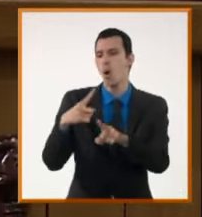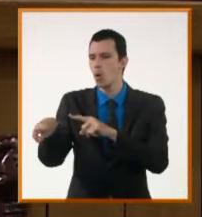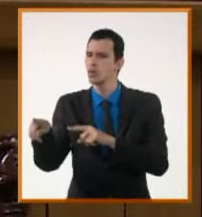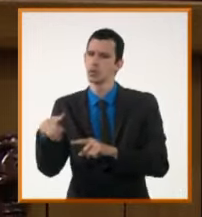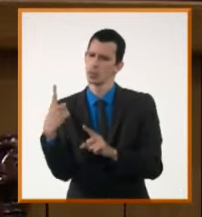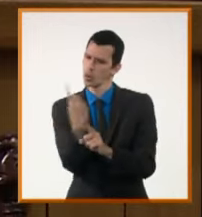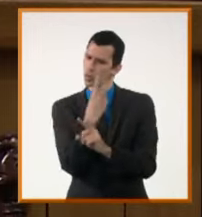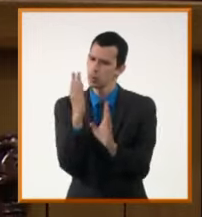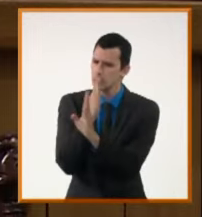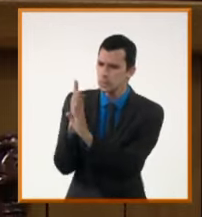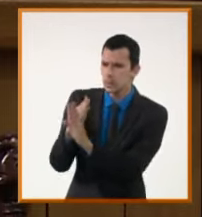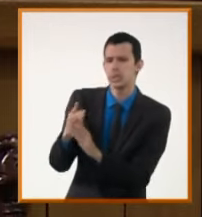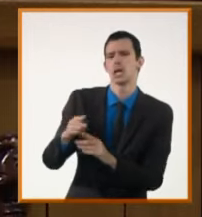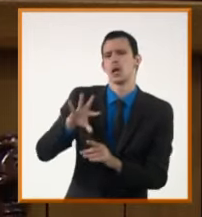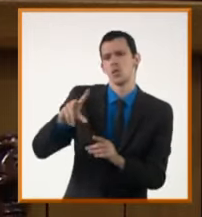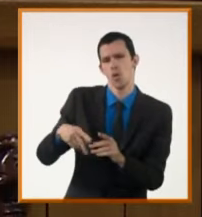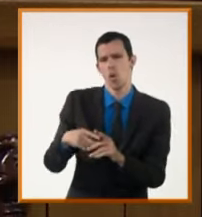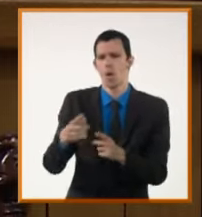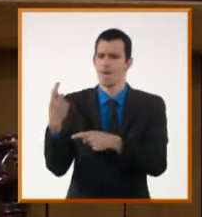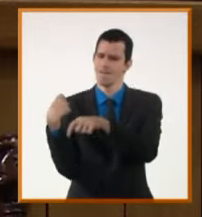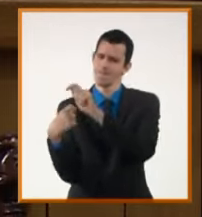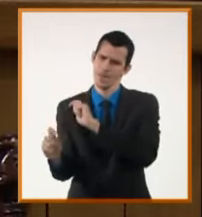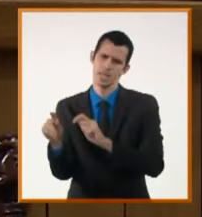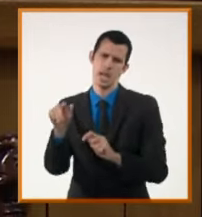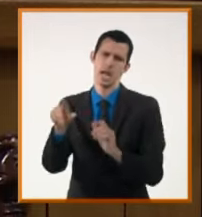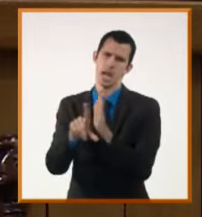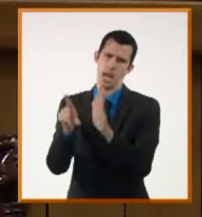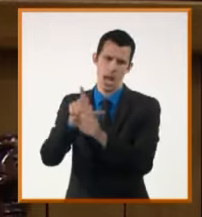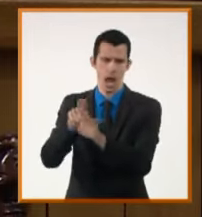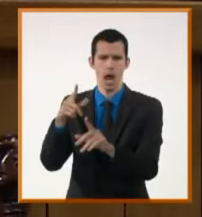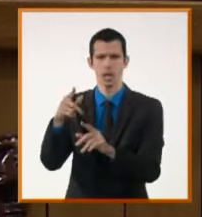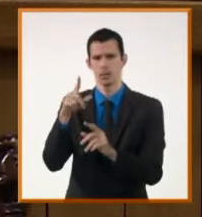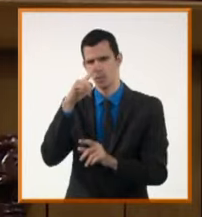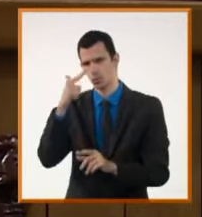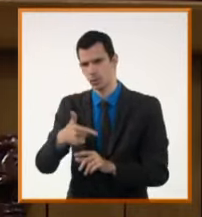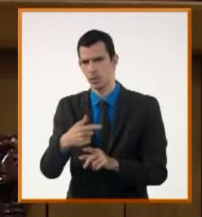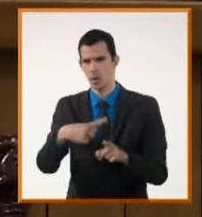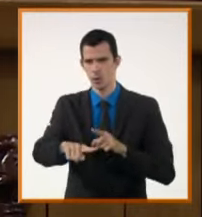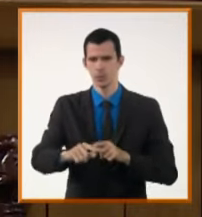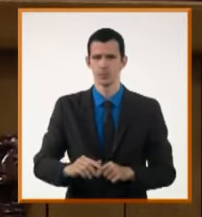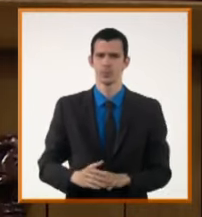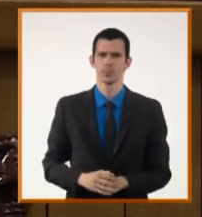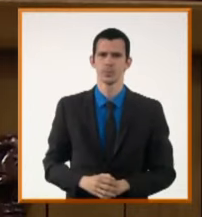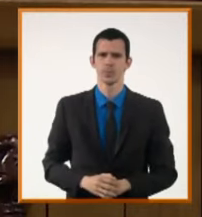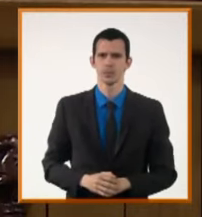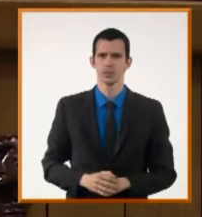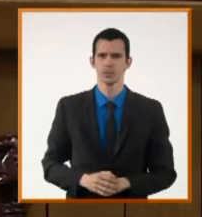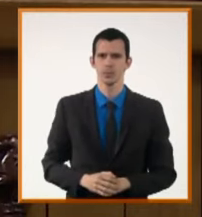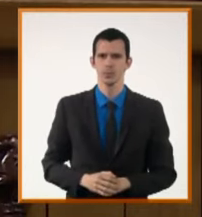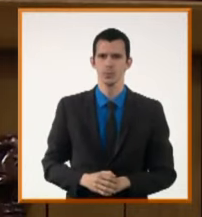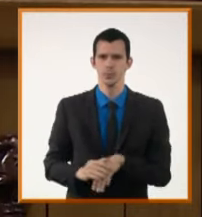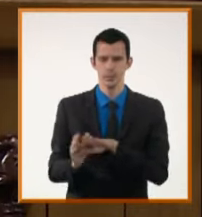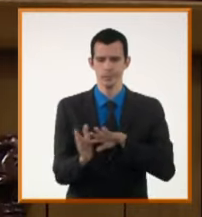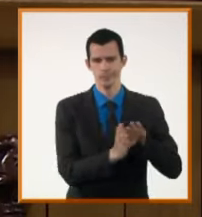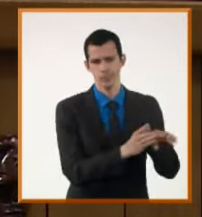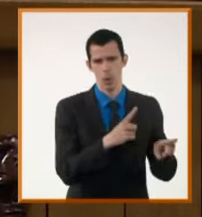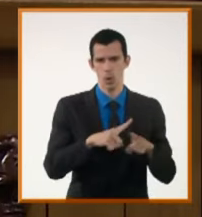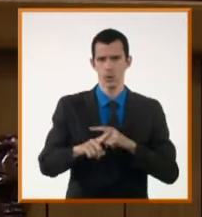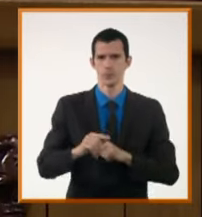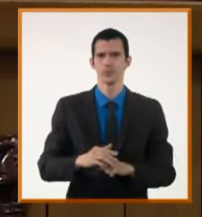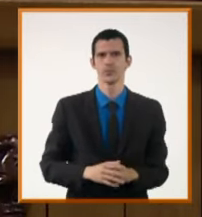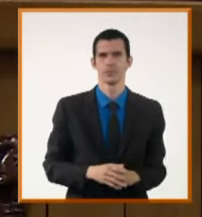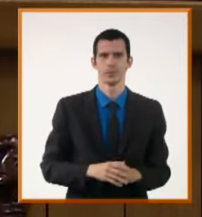servicio de agua, problema que no está resuelto todavía, hay provincias más afectadas que otras, pero nosotros no podemos seguir cobrando